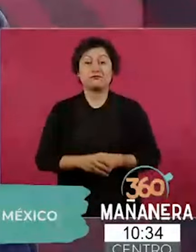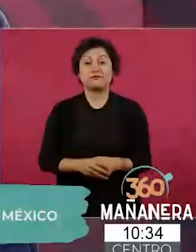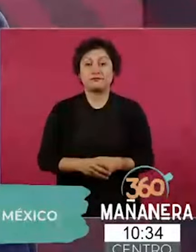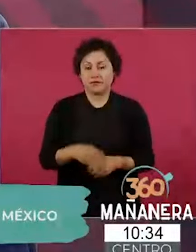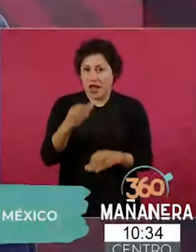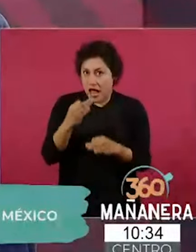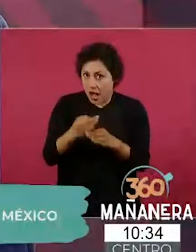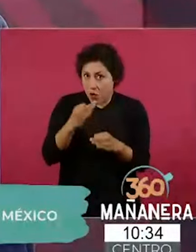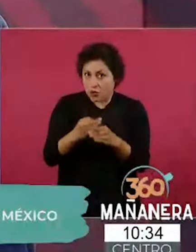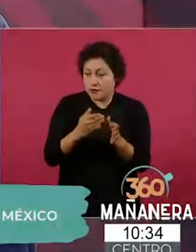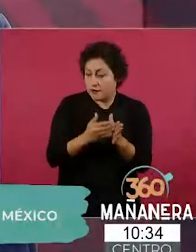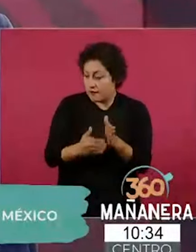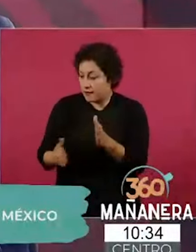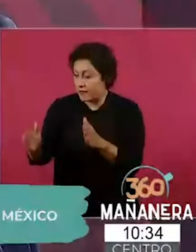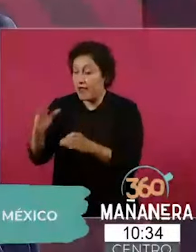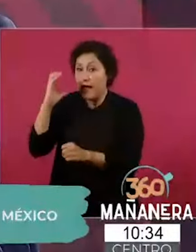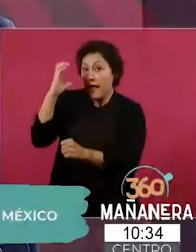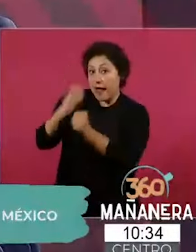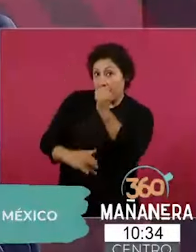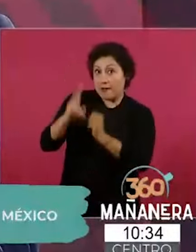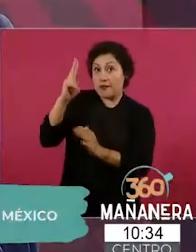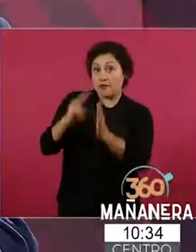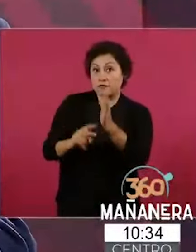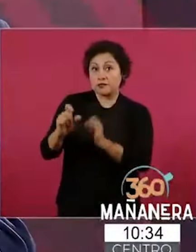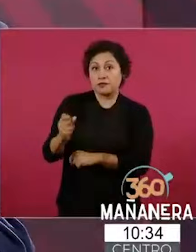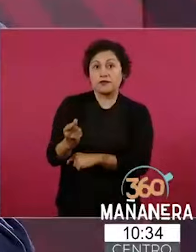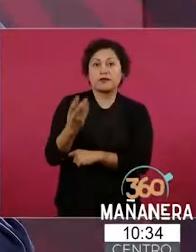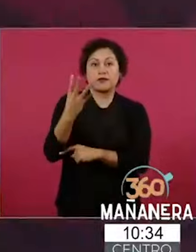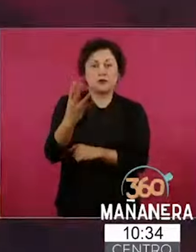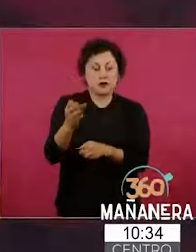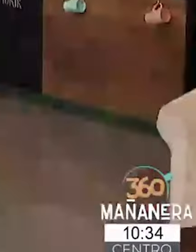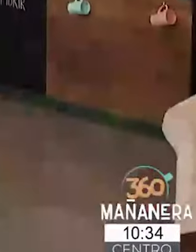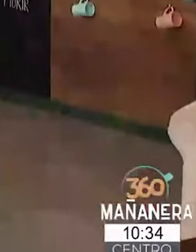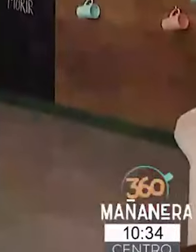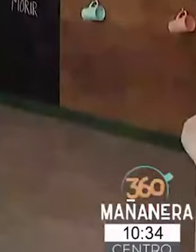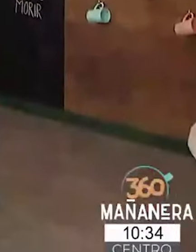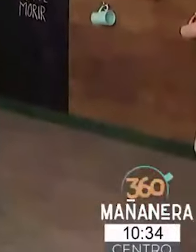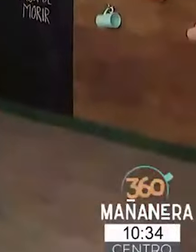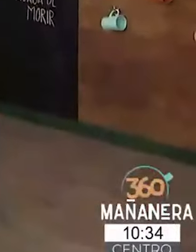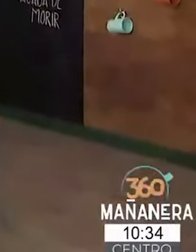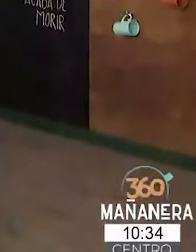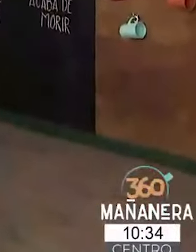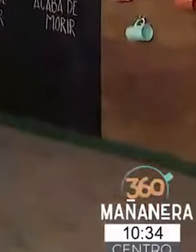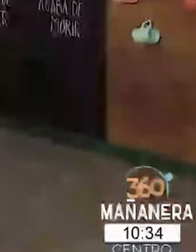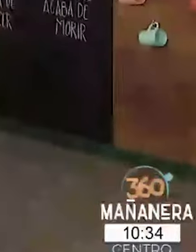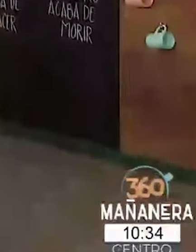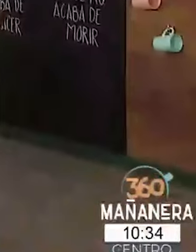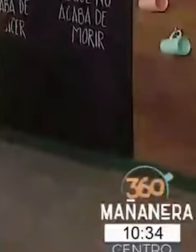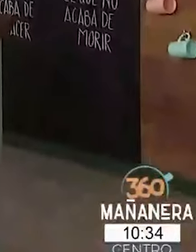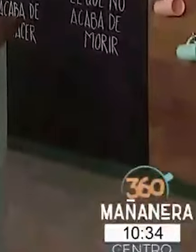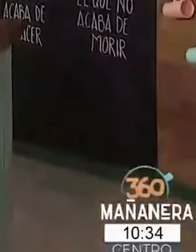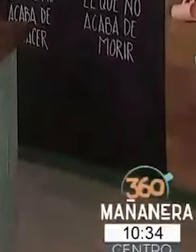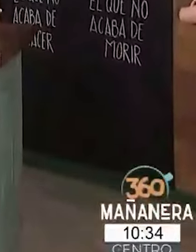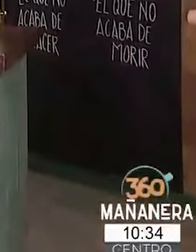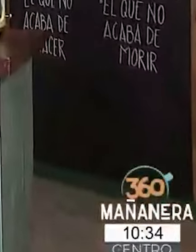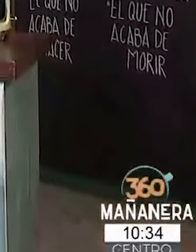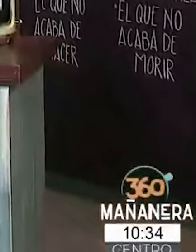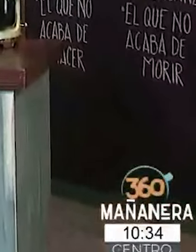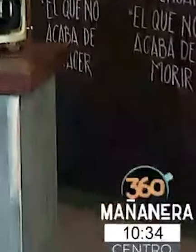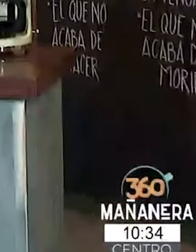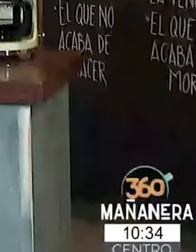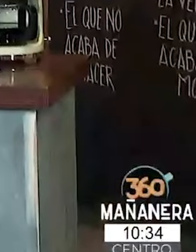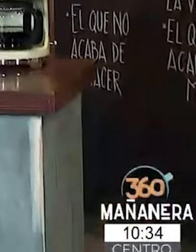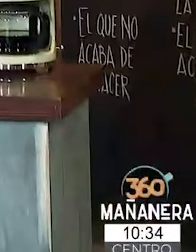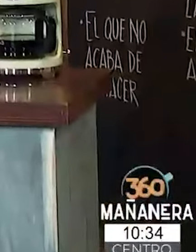con más inversión extranjera en la historia de México y luego dice el presidente López Obrador que Enrique crause Héctor